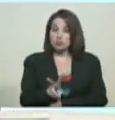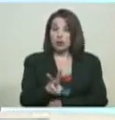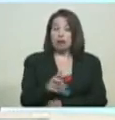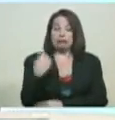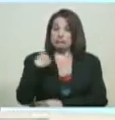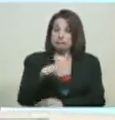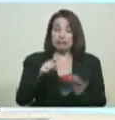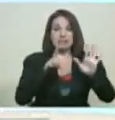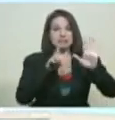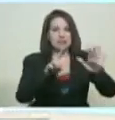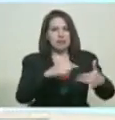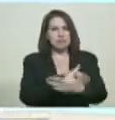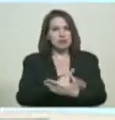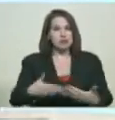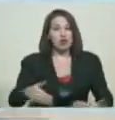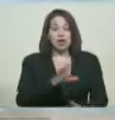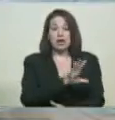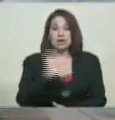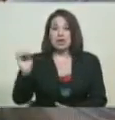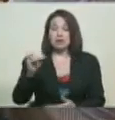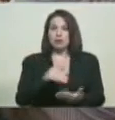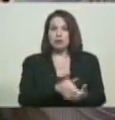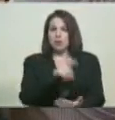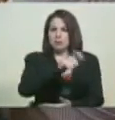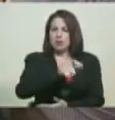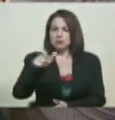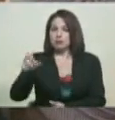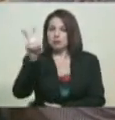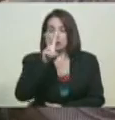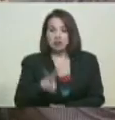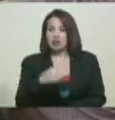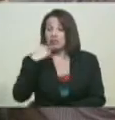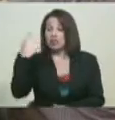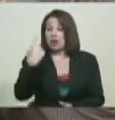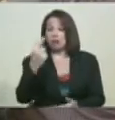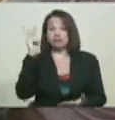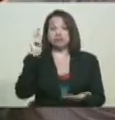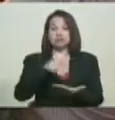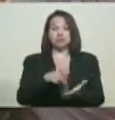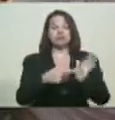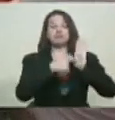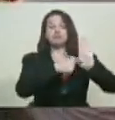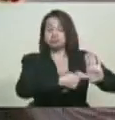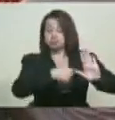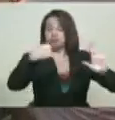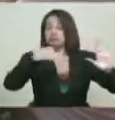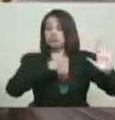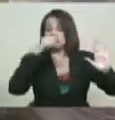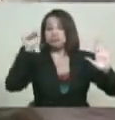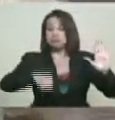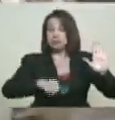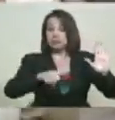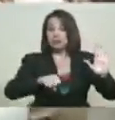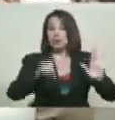millones 500 mil venezolanos que les dijeron presentes incluyendo casi a un millón de jóvenes